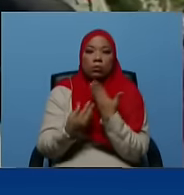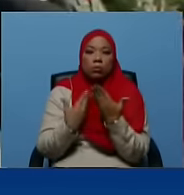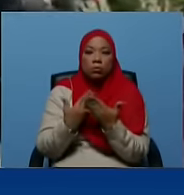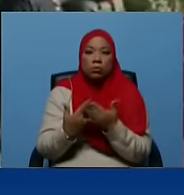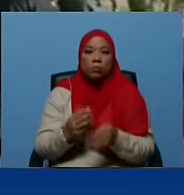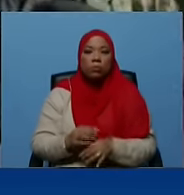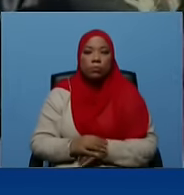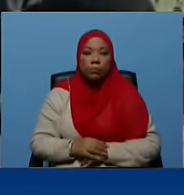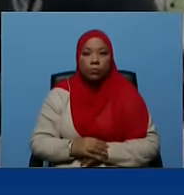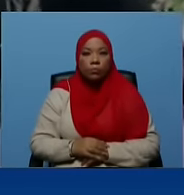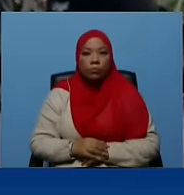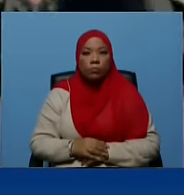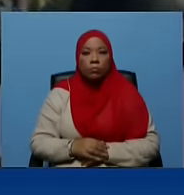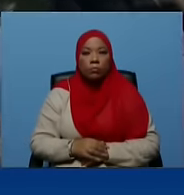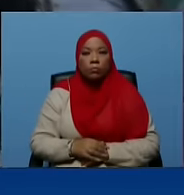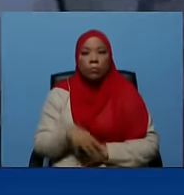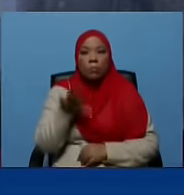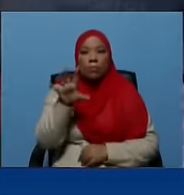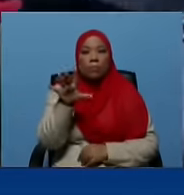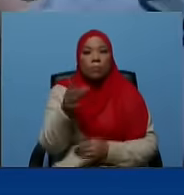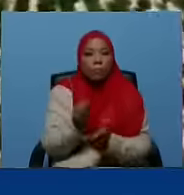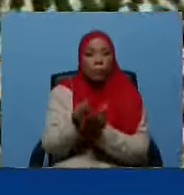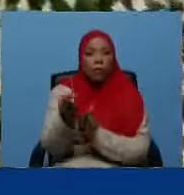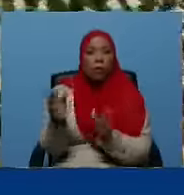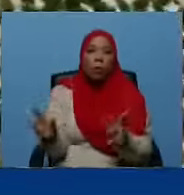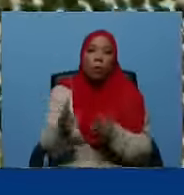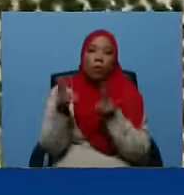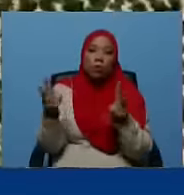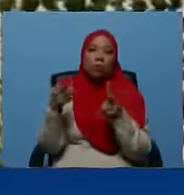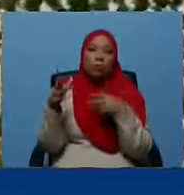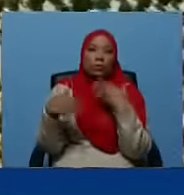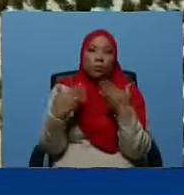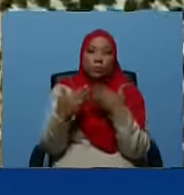paz y la patria siempre vencerá